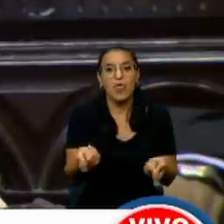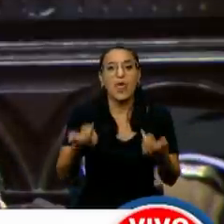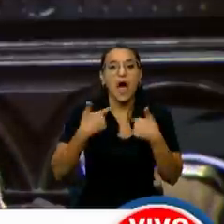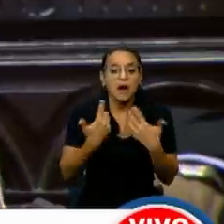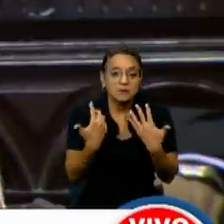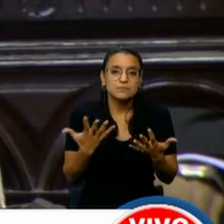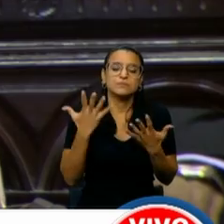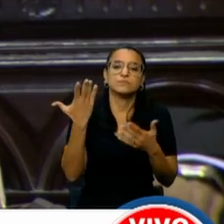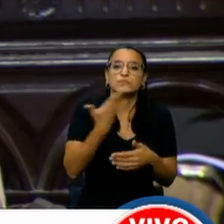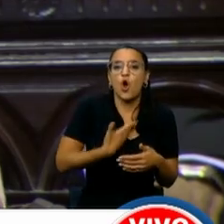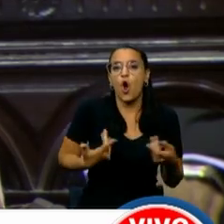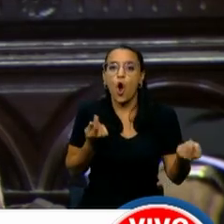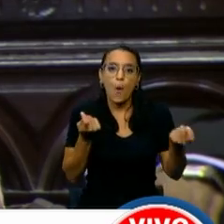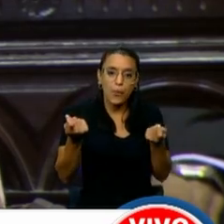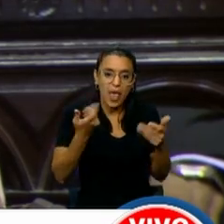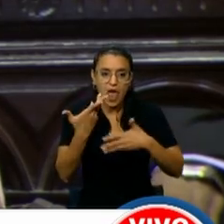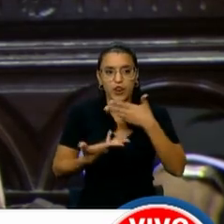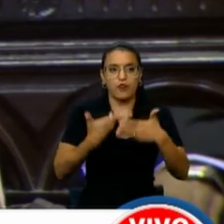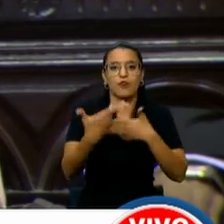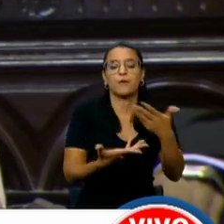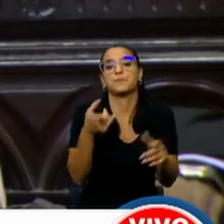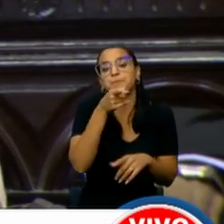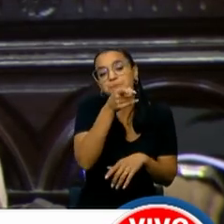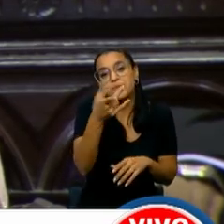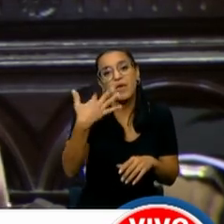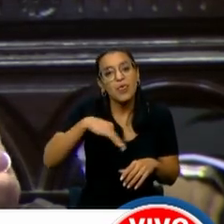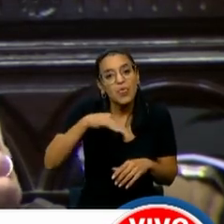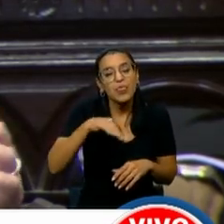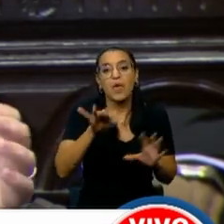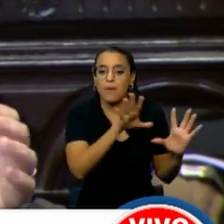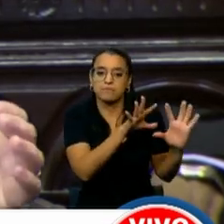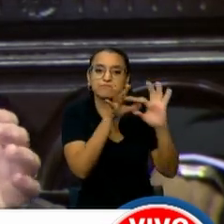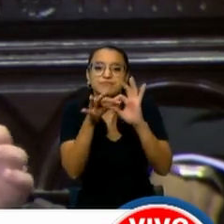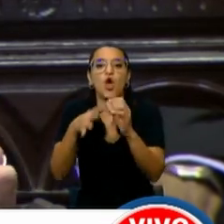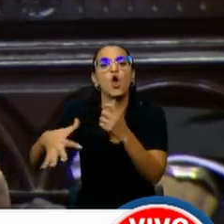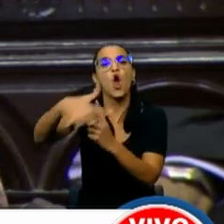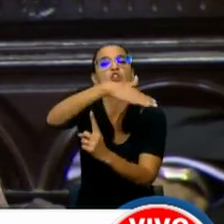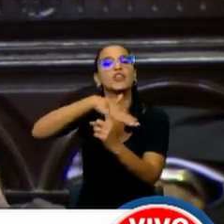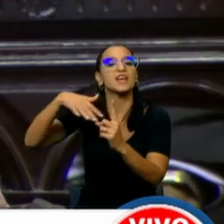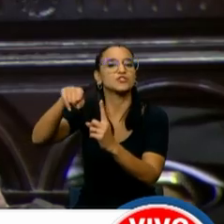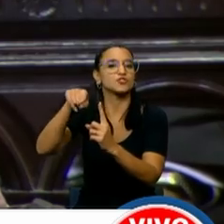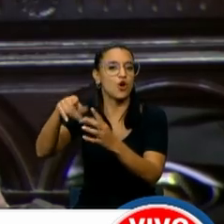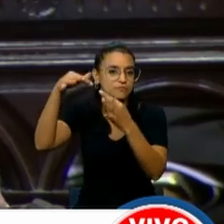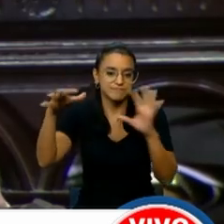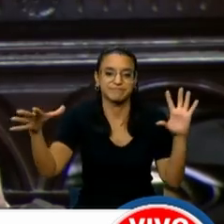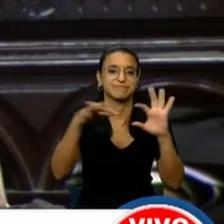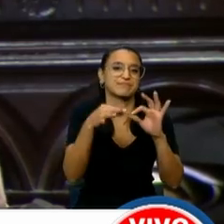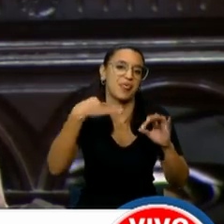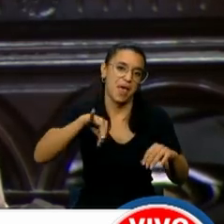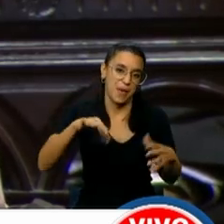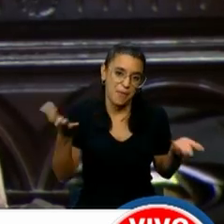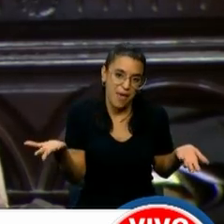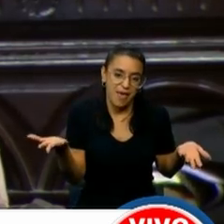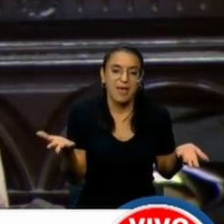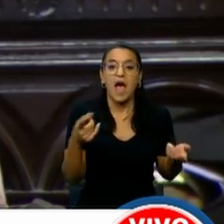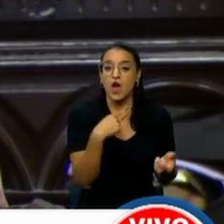posibilidad de una gobernabilidad este tiene que estar acorde al contexto se de que estamos viviendo claramente